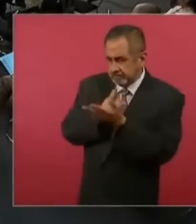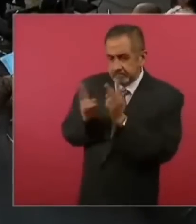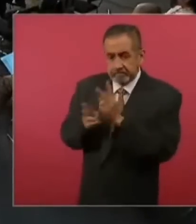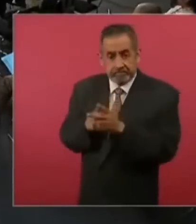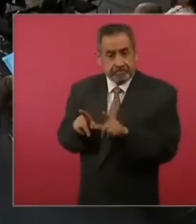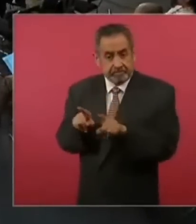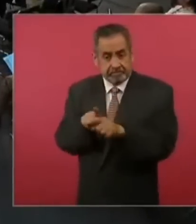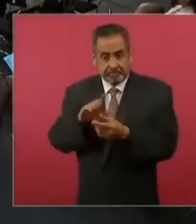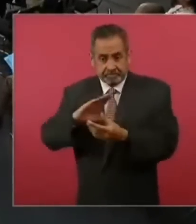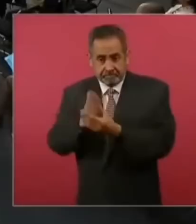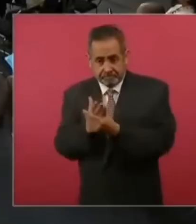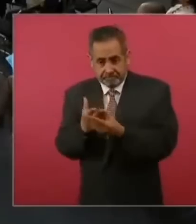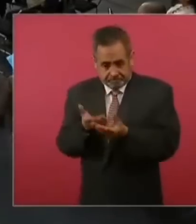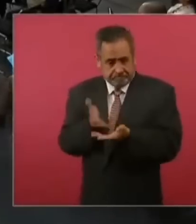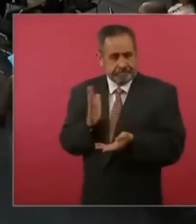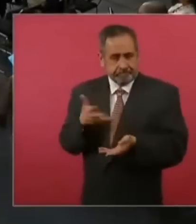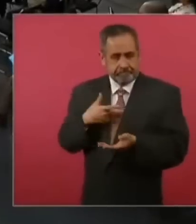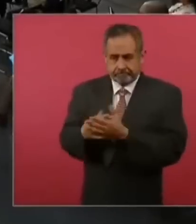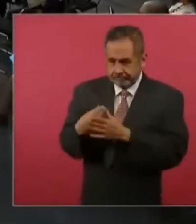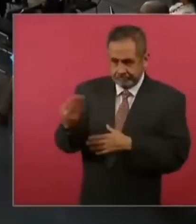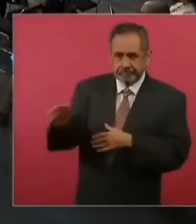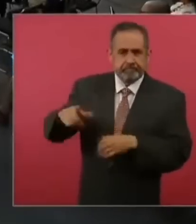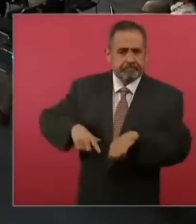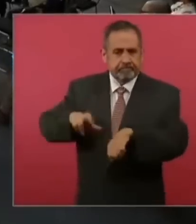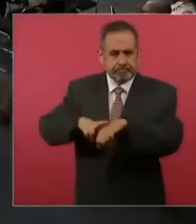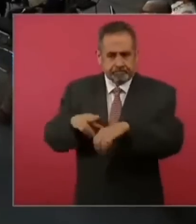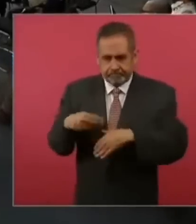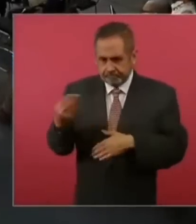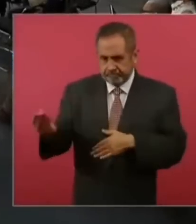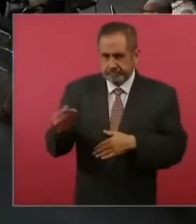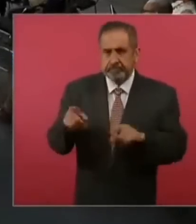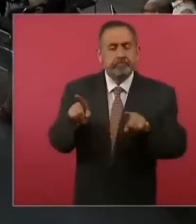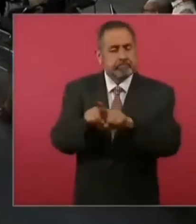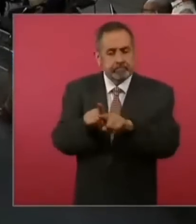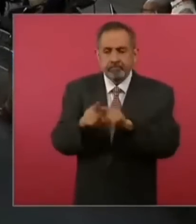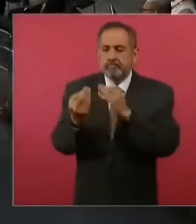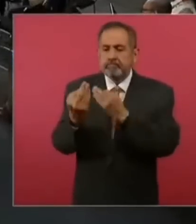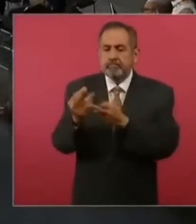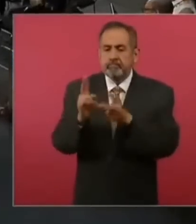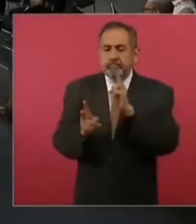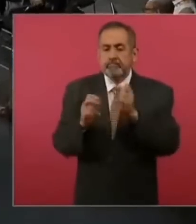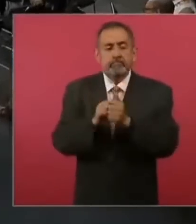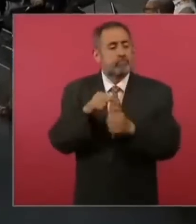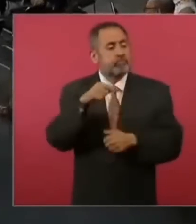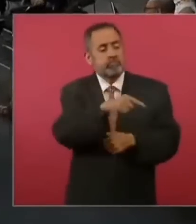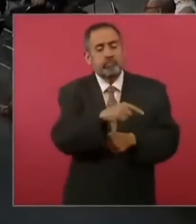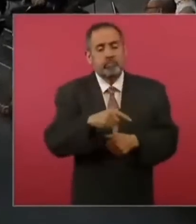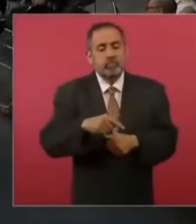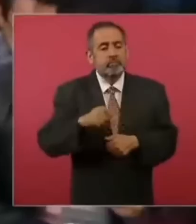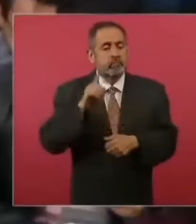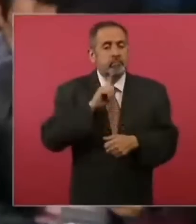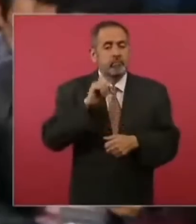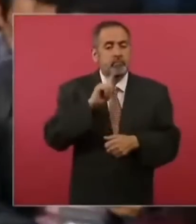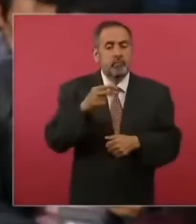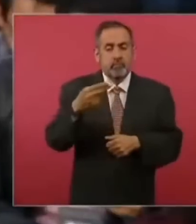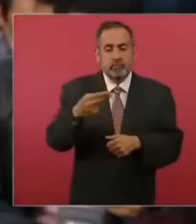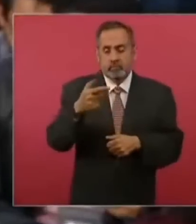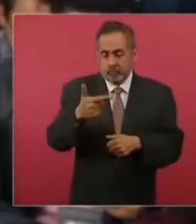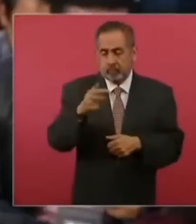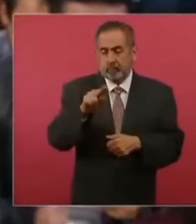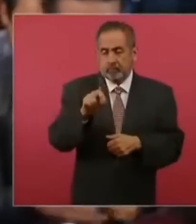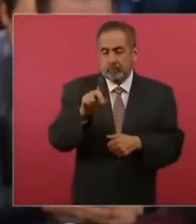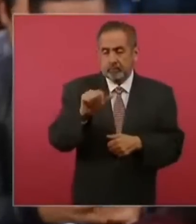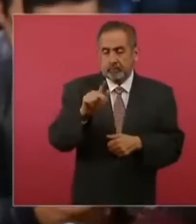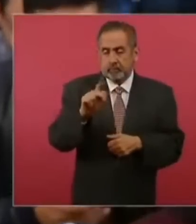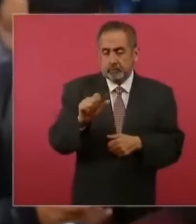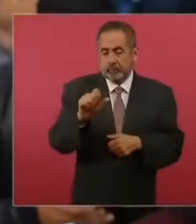la misma documentación se le hizo llegar al gobernador, y también pudimos entrevistar en prisión a Guadalupe Saavedra, en